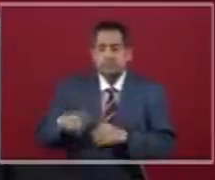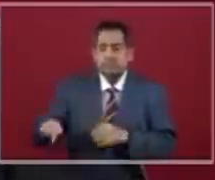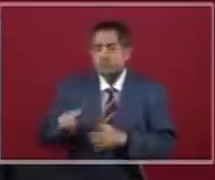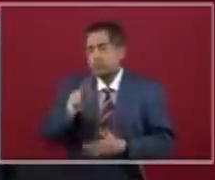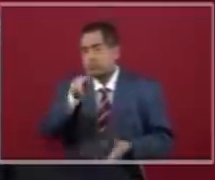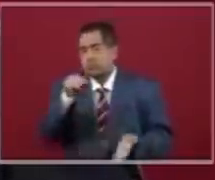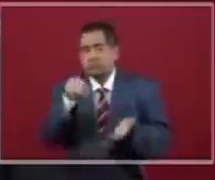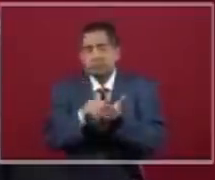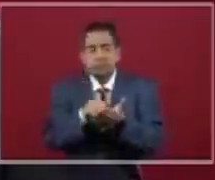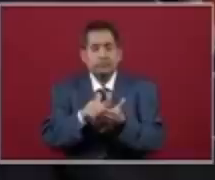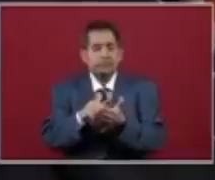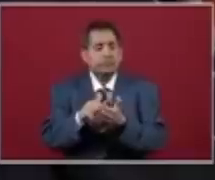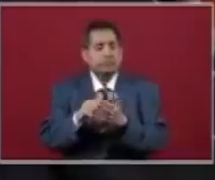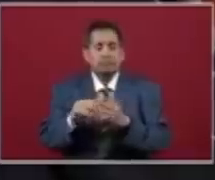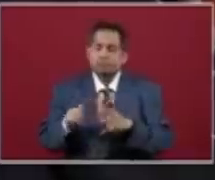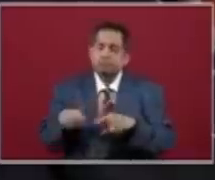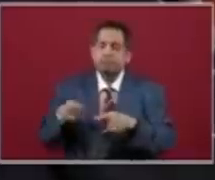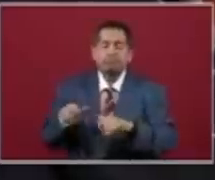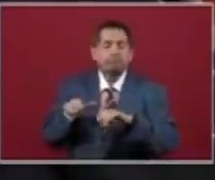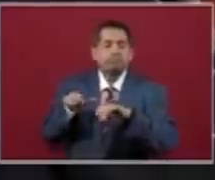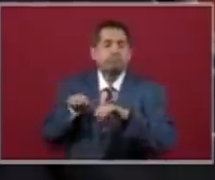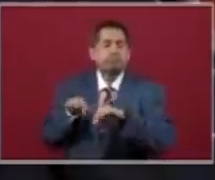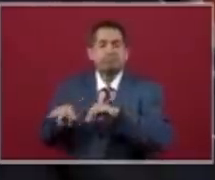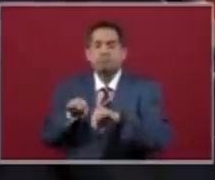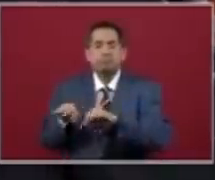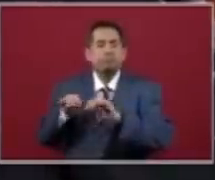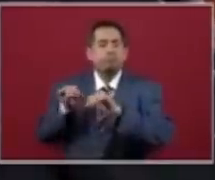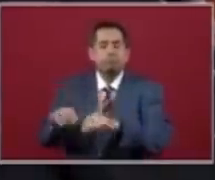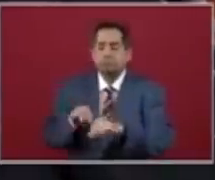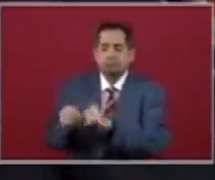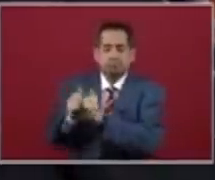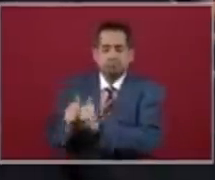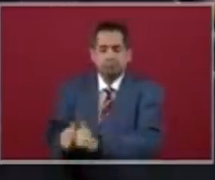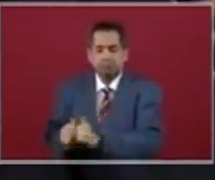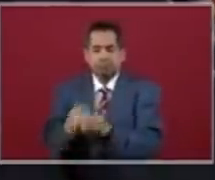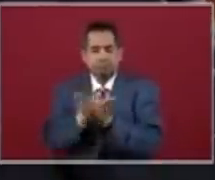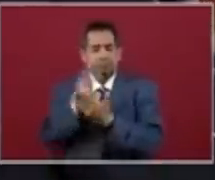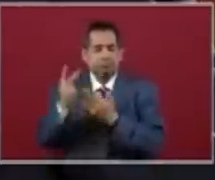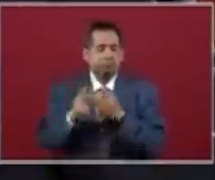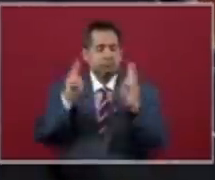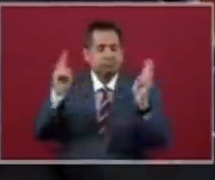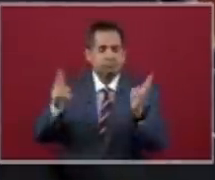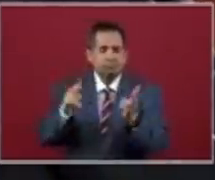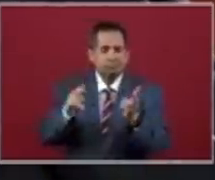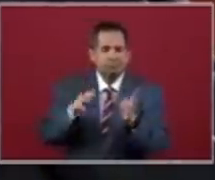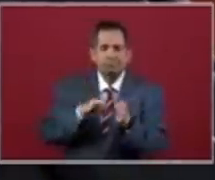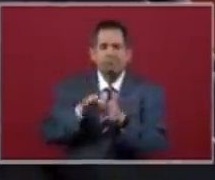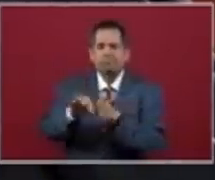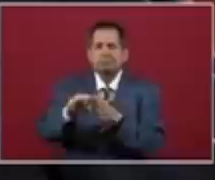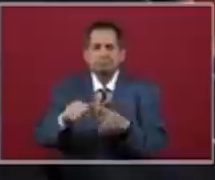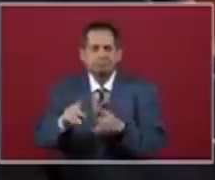80 mil empleos permanentes en el programa Sembrando Vida.